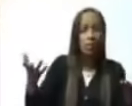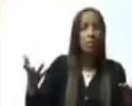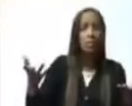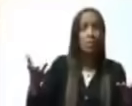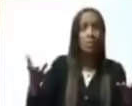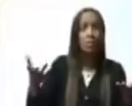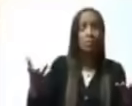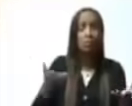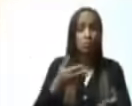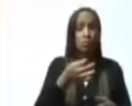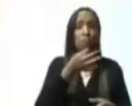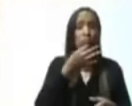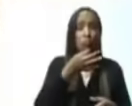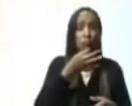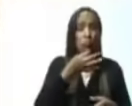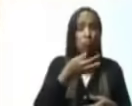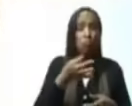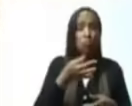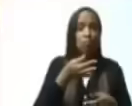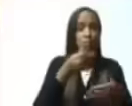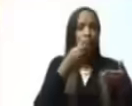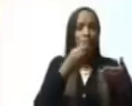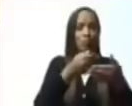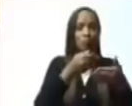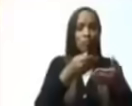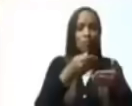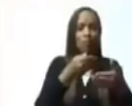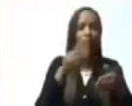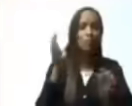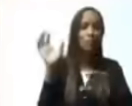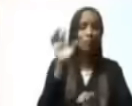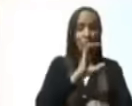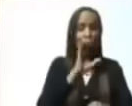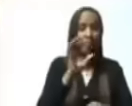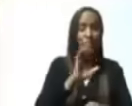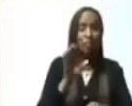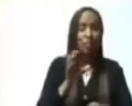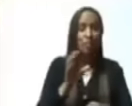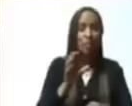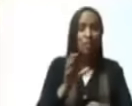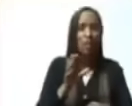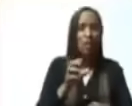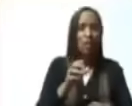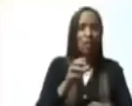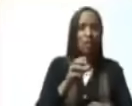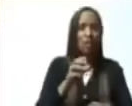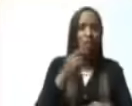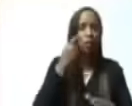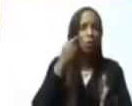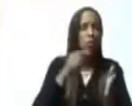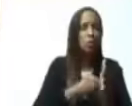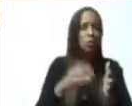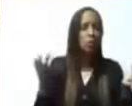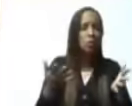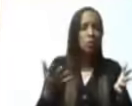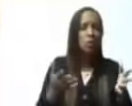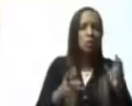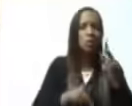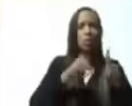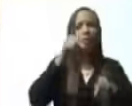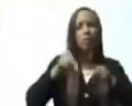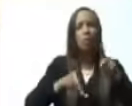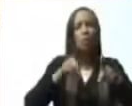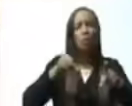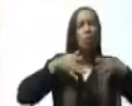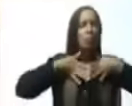23 y la tristeza es el denominador común entre todos los ciudadanos de la República Dominicana y Yo